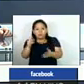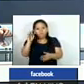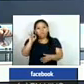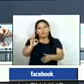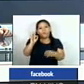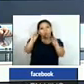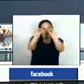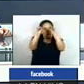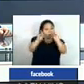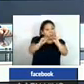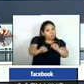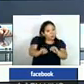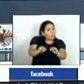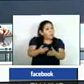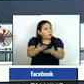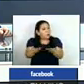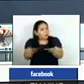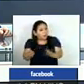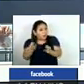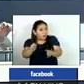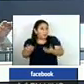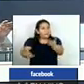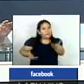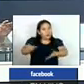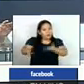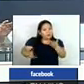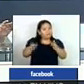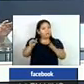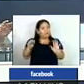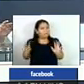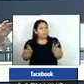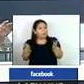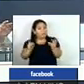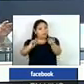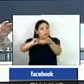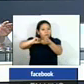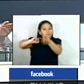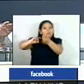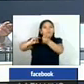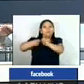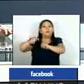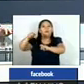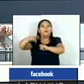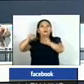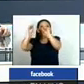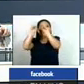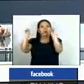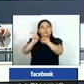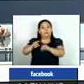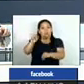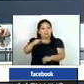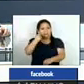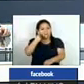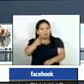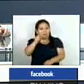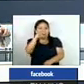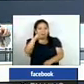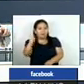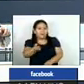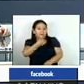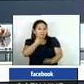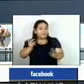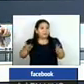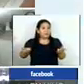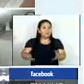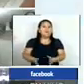promoción de productos y también servicios. ¿Cómo se desarrolla esta transformación digital en el país? Se lo presentamos en el siguiente informe.